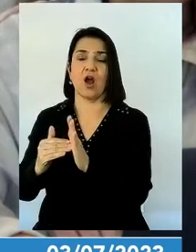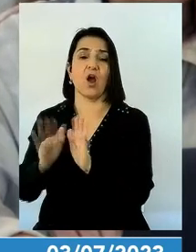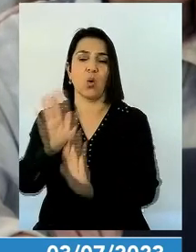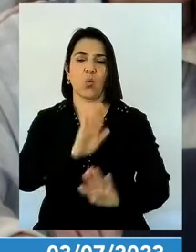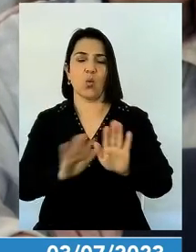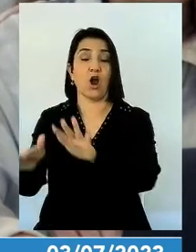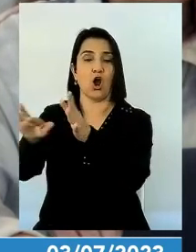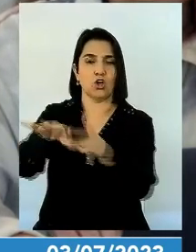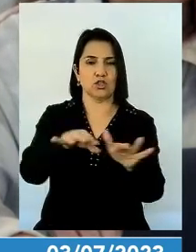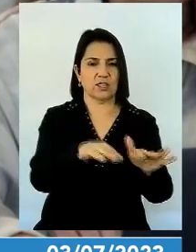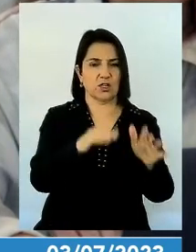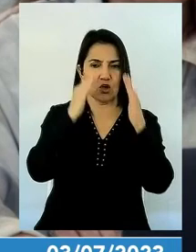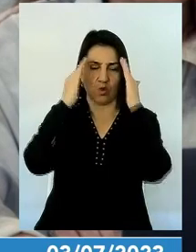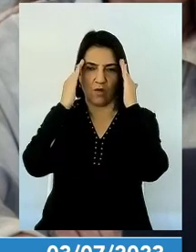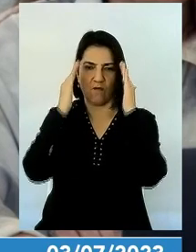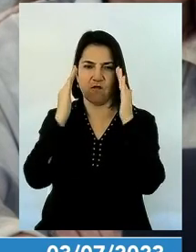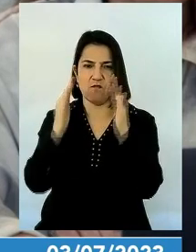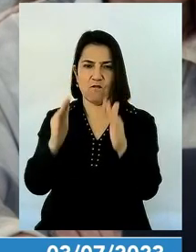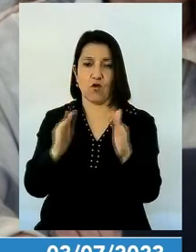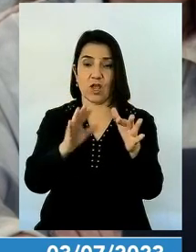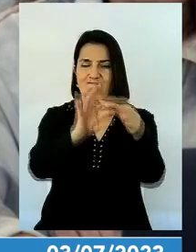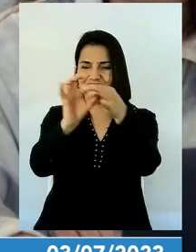ecosistémico? El enfoque ecosistémico